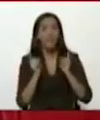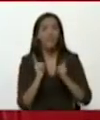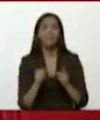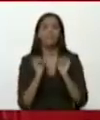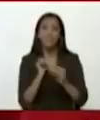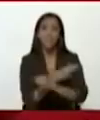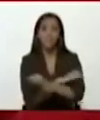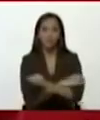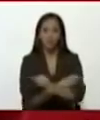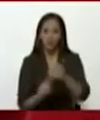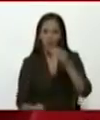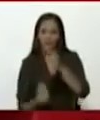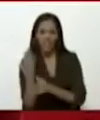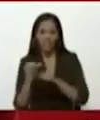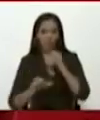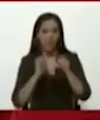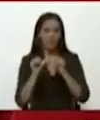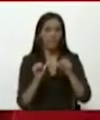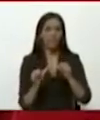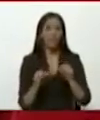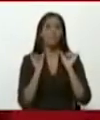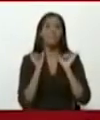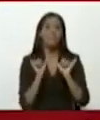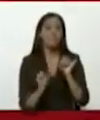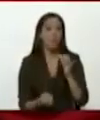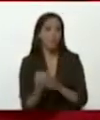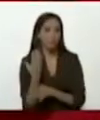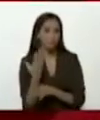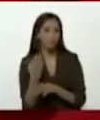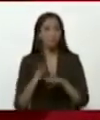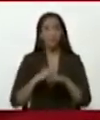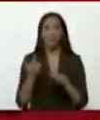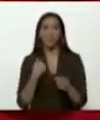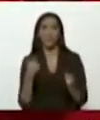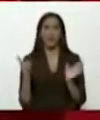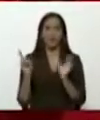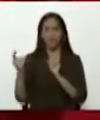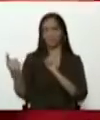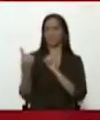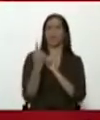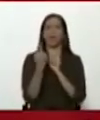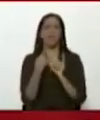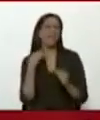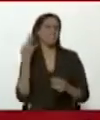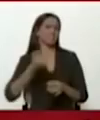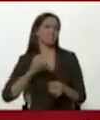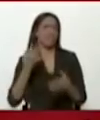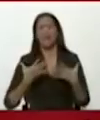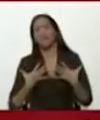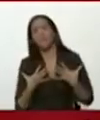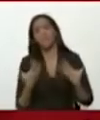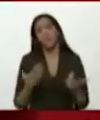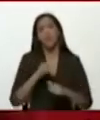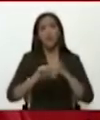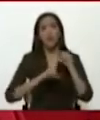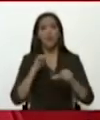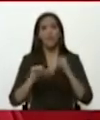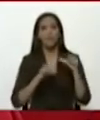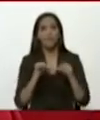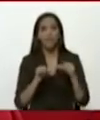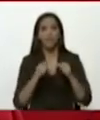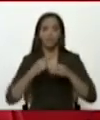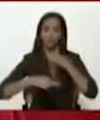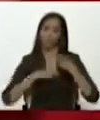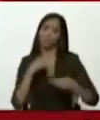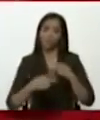enemigo, colectivos creados por el mismo enemigo. Porque a mí no me han hecho, nadie me ha hecho el cuento que un colectivo